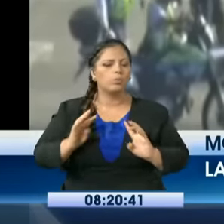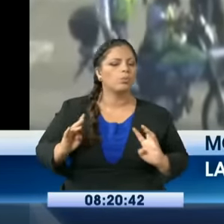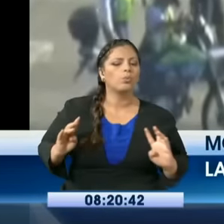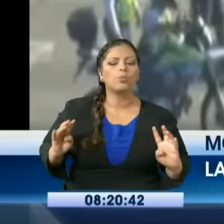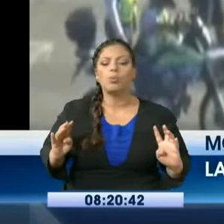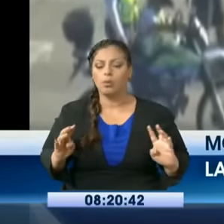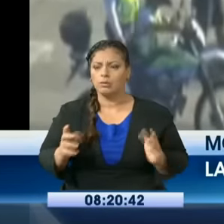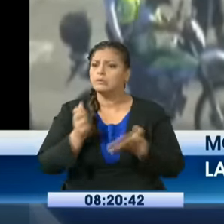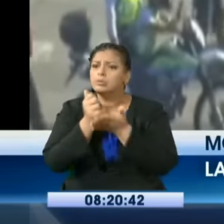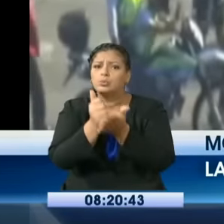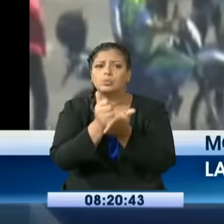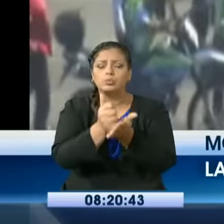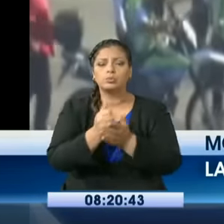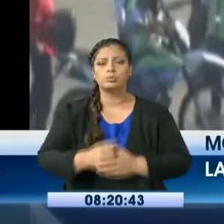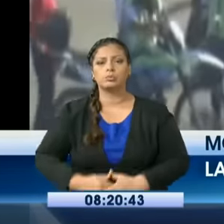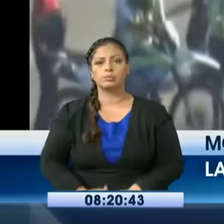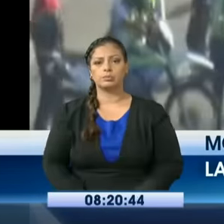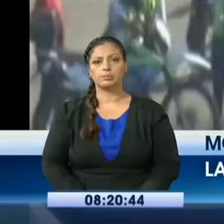colaborar con el afectado.